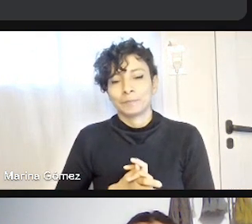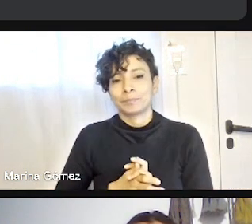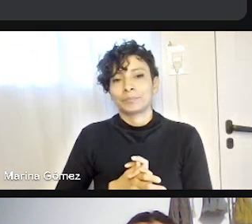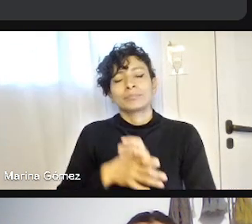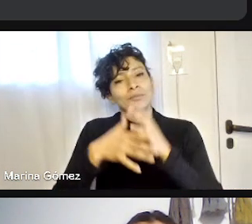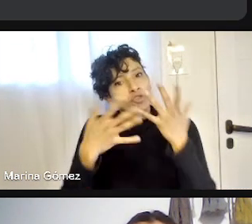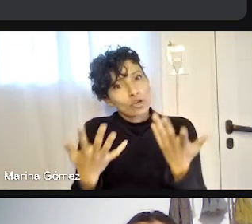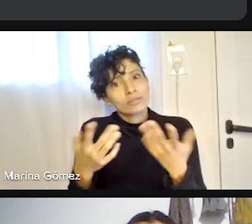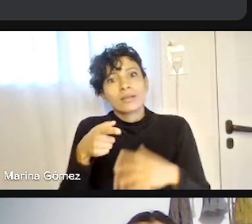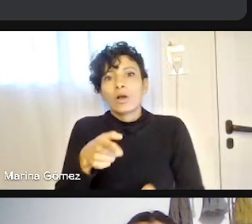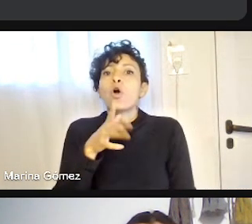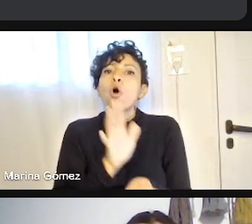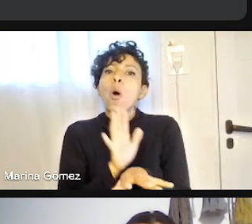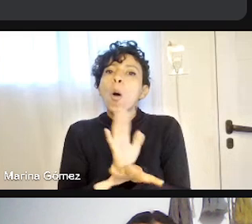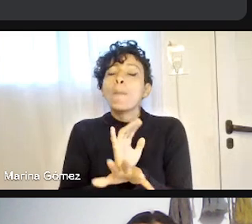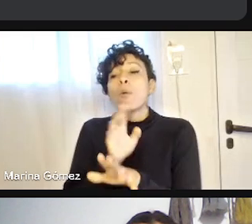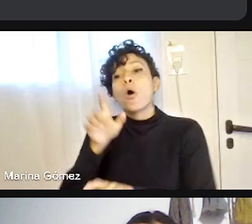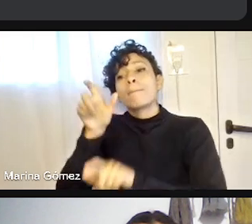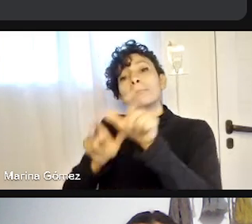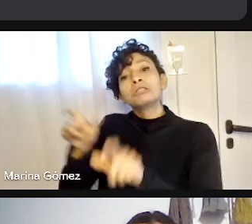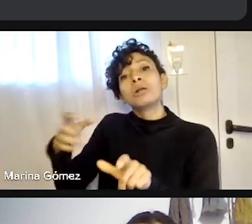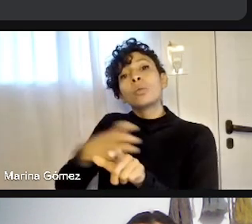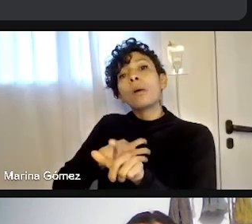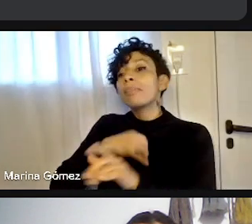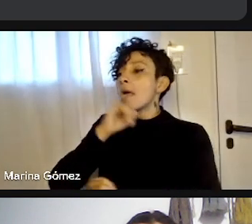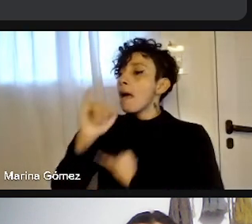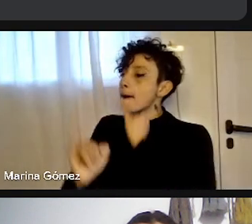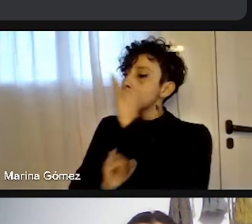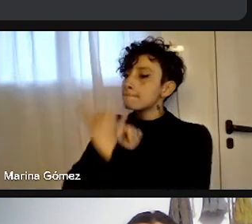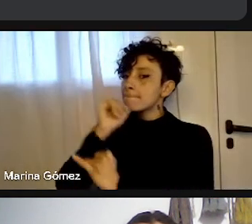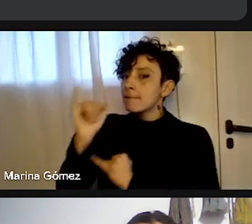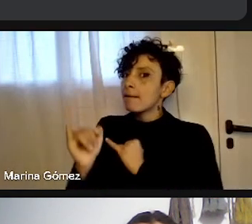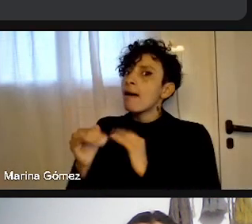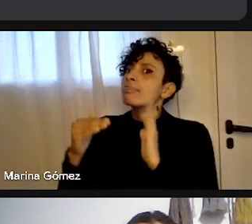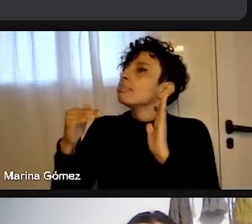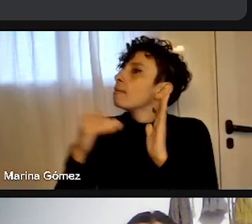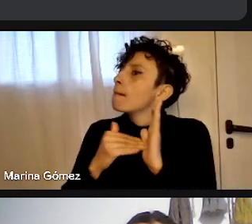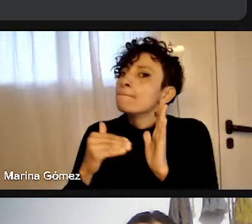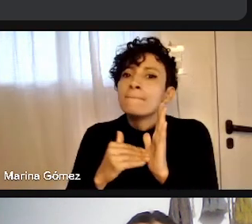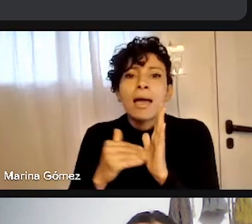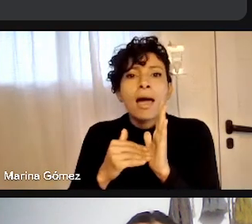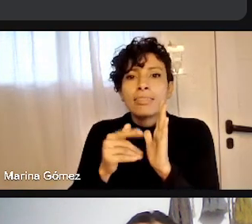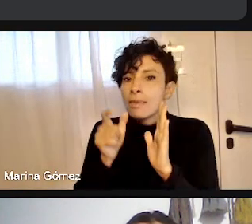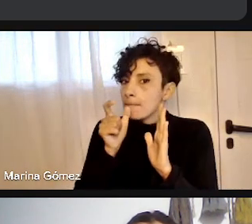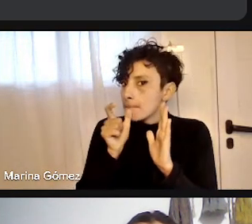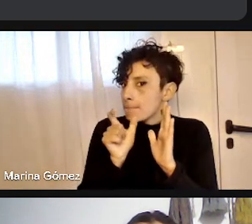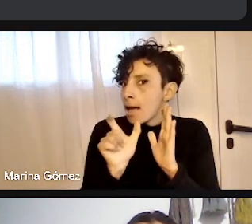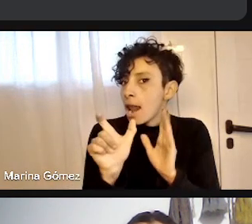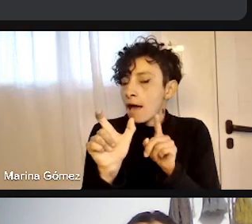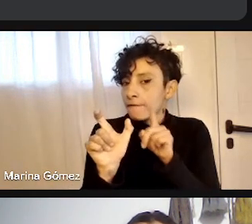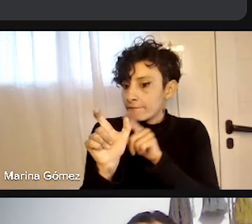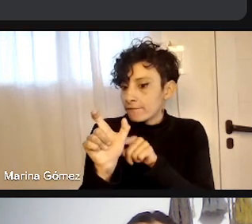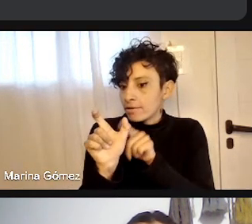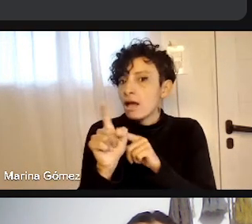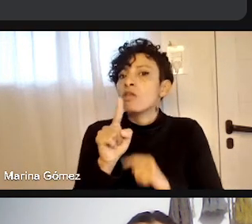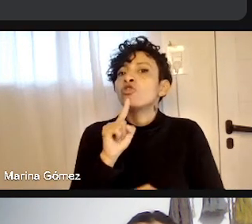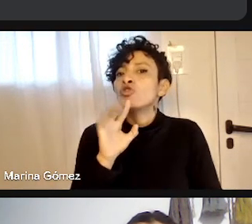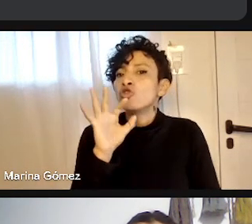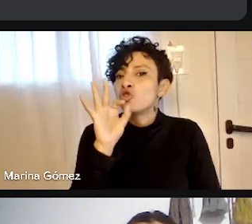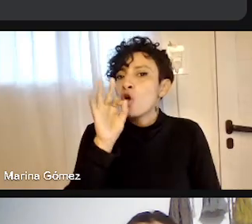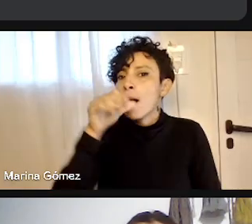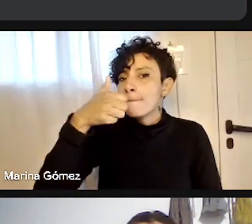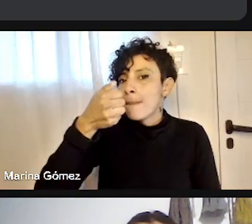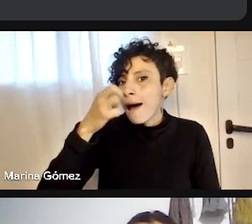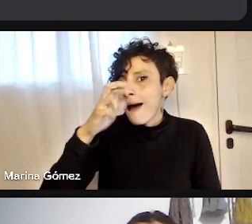Es explicar a estos estudiantes cómo, dependiendo de la oración, va a ser el uso, ¿sí? Del verbo.